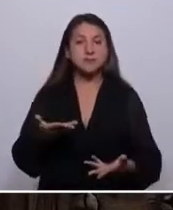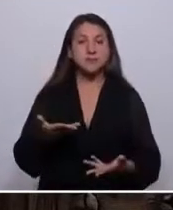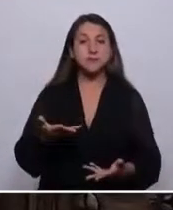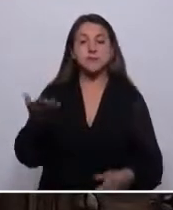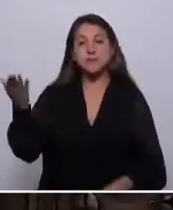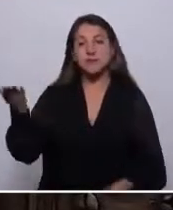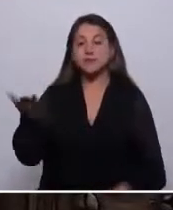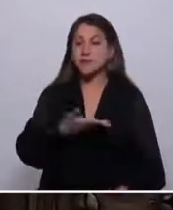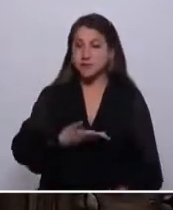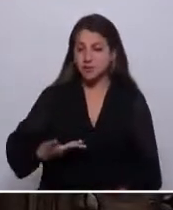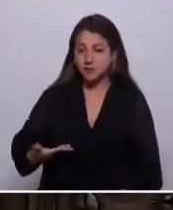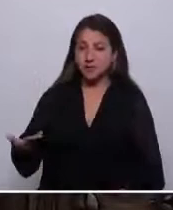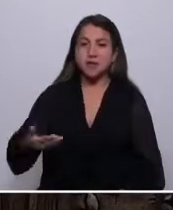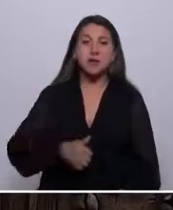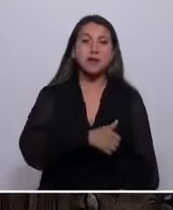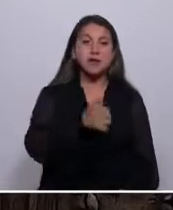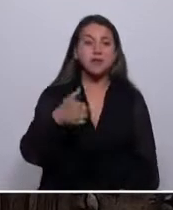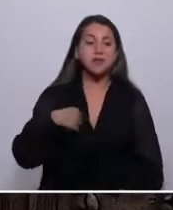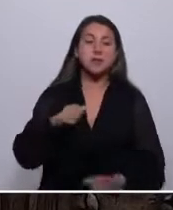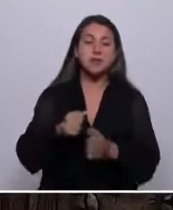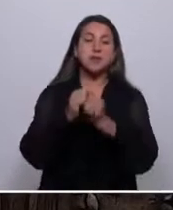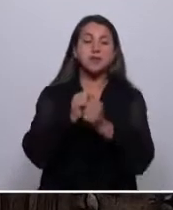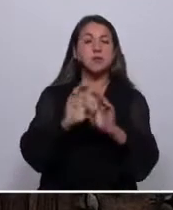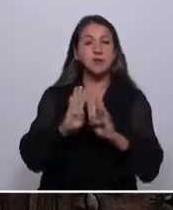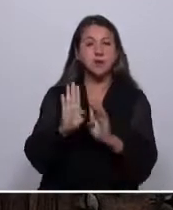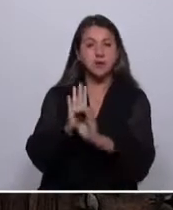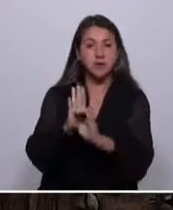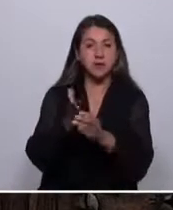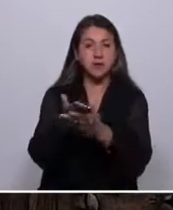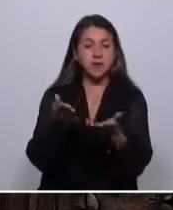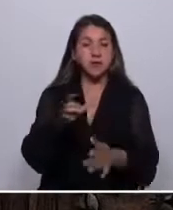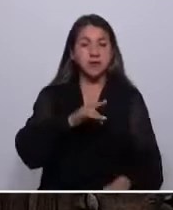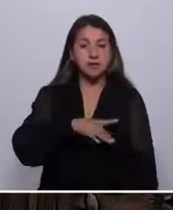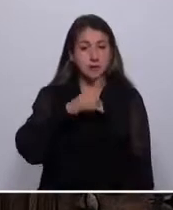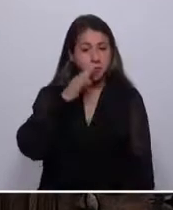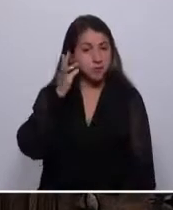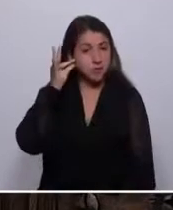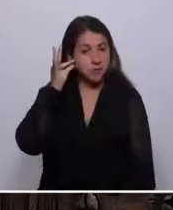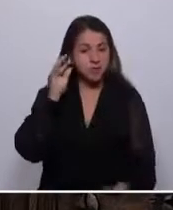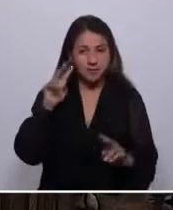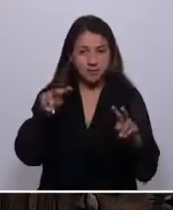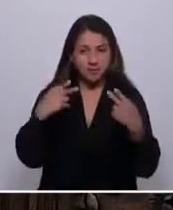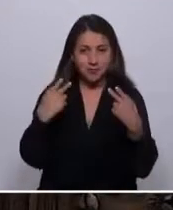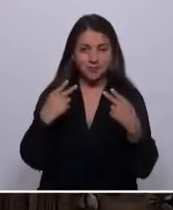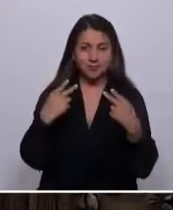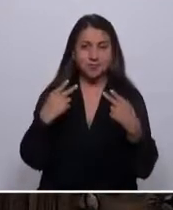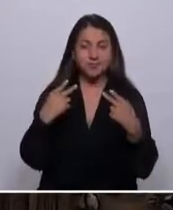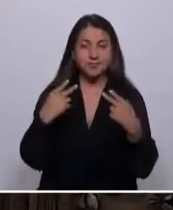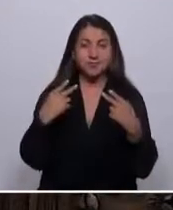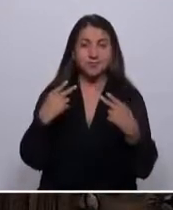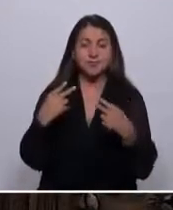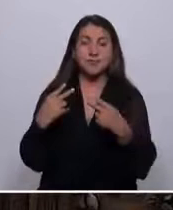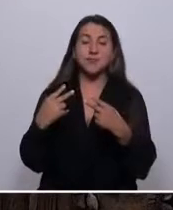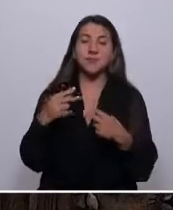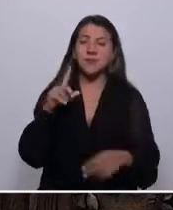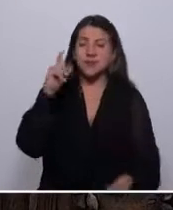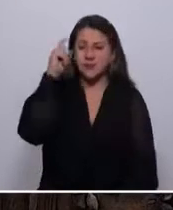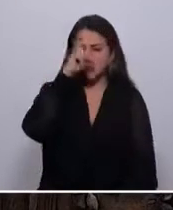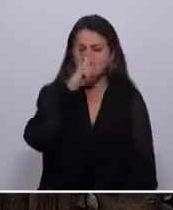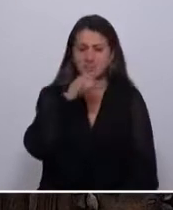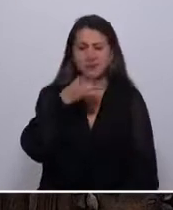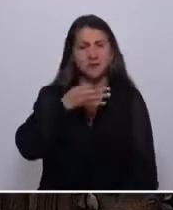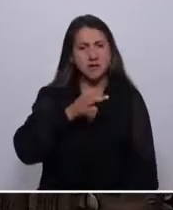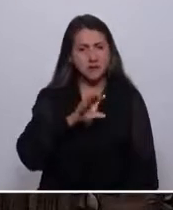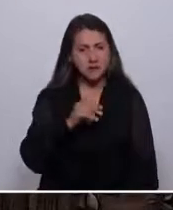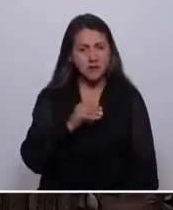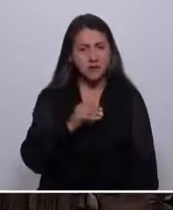presidenta a todos mis colegas convencionales, chilenos y chilenas que nos están mirando. Es difícil hablar después de